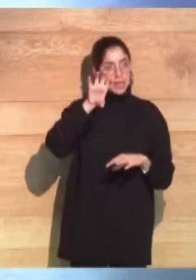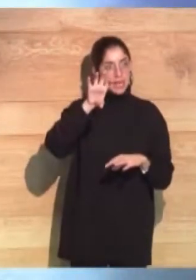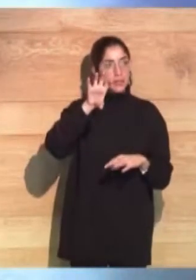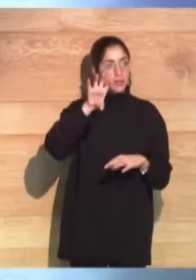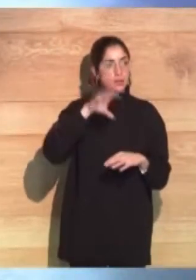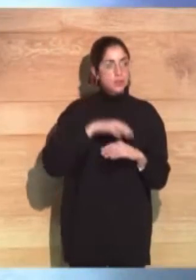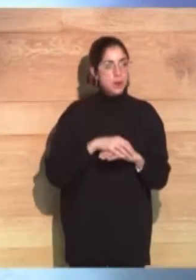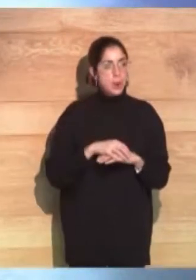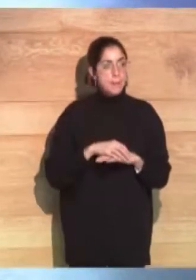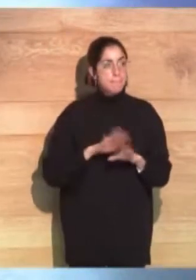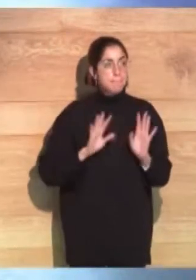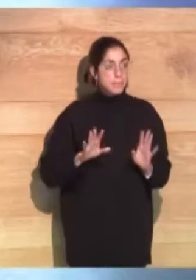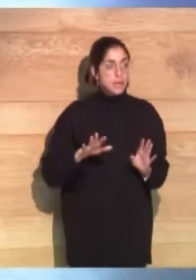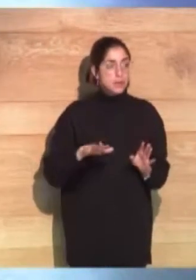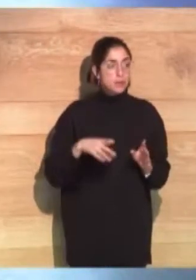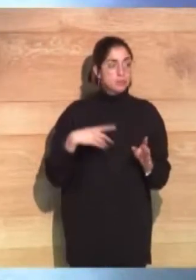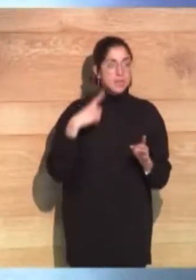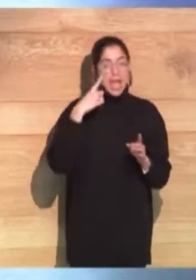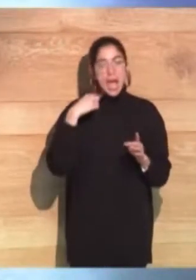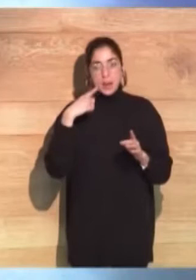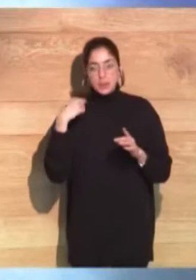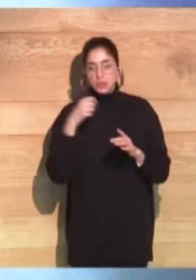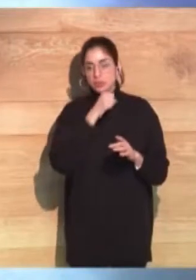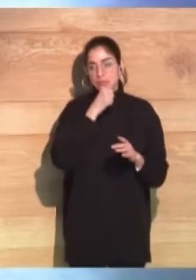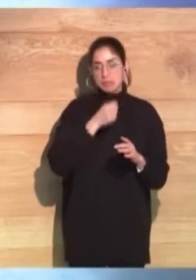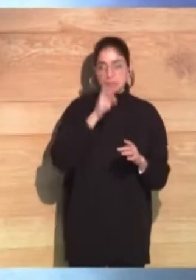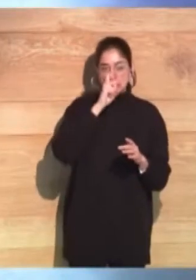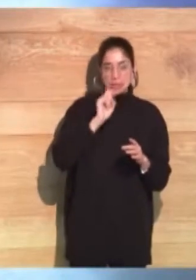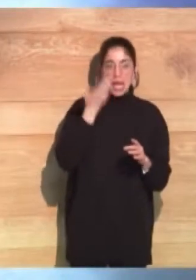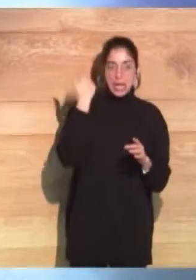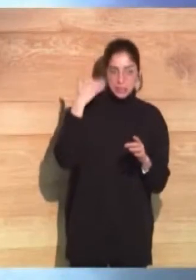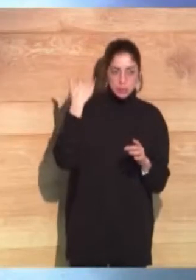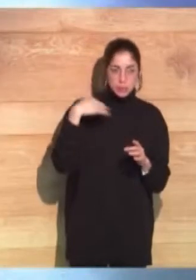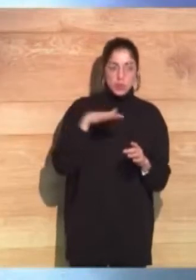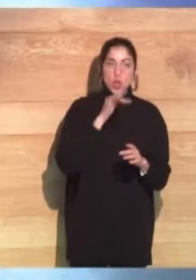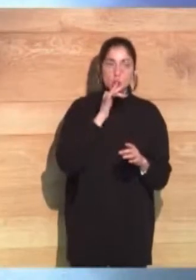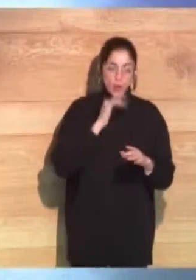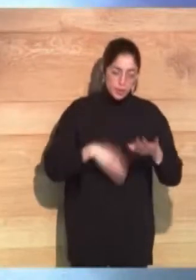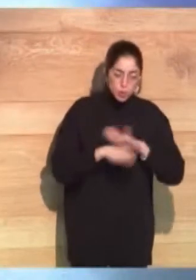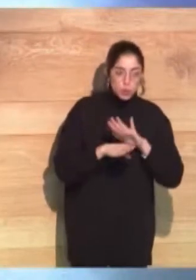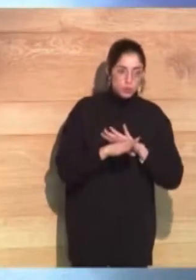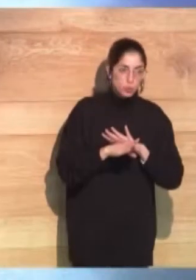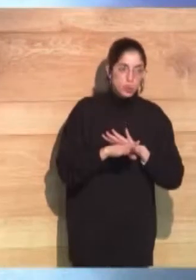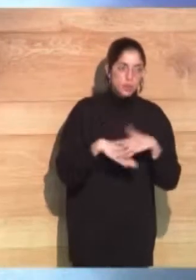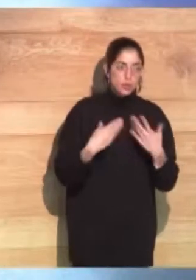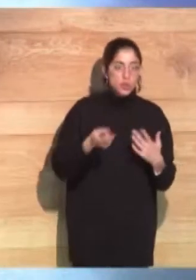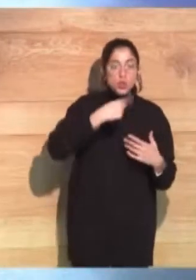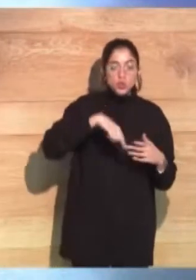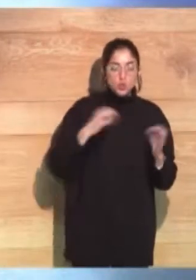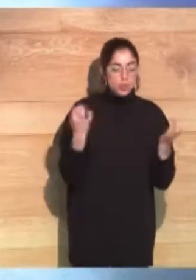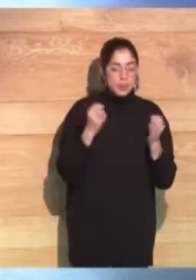estos hábitos antiguos todavía están ahí. Y tenemos que seguir